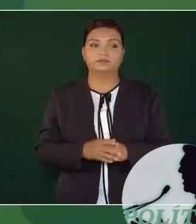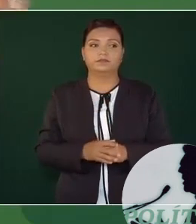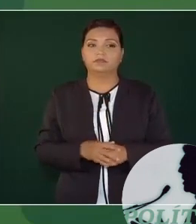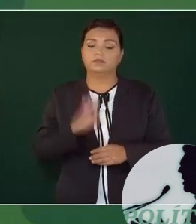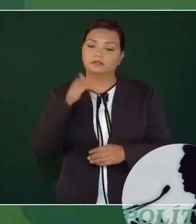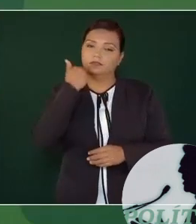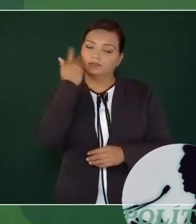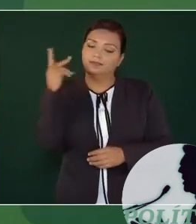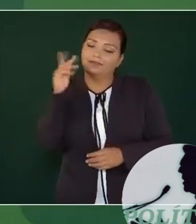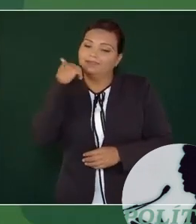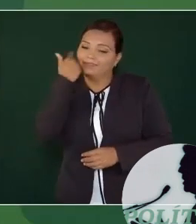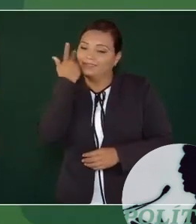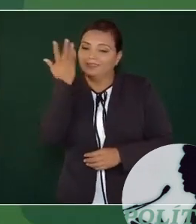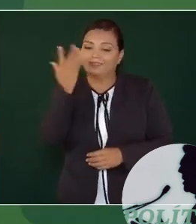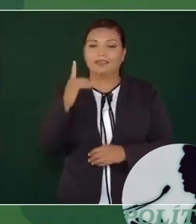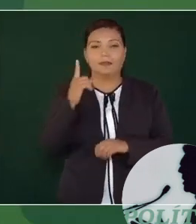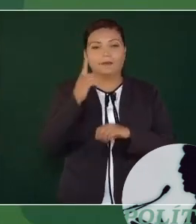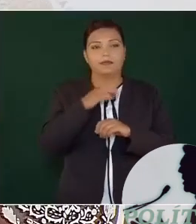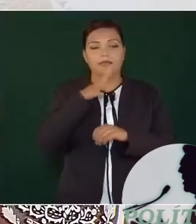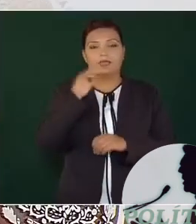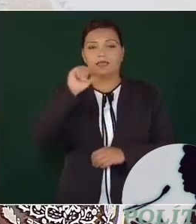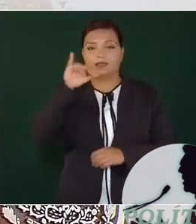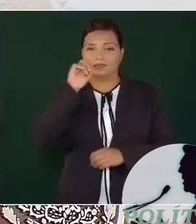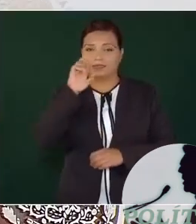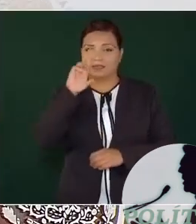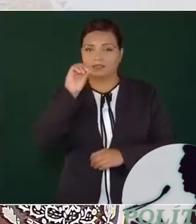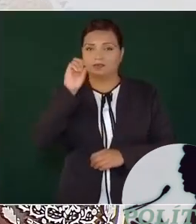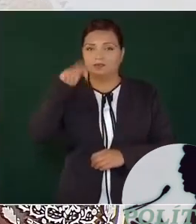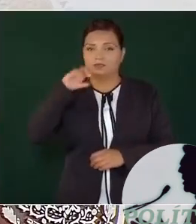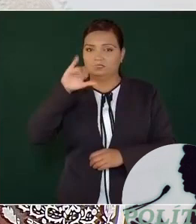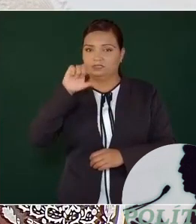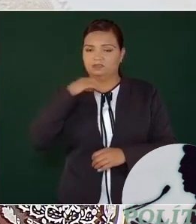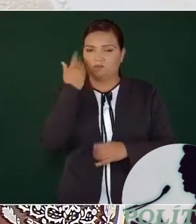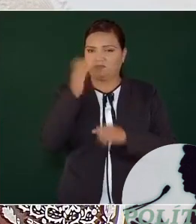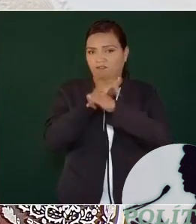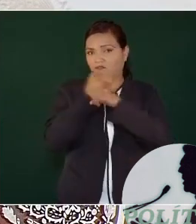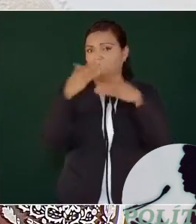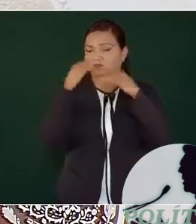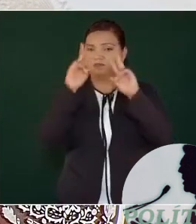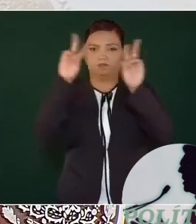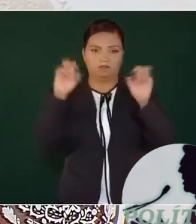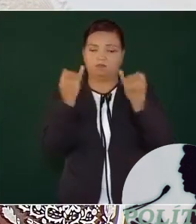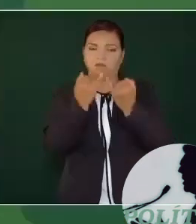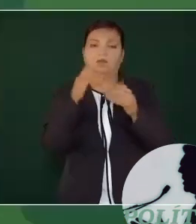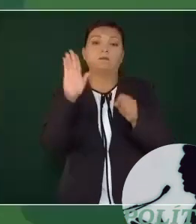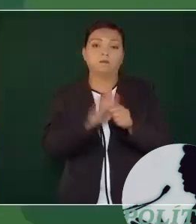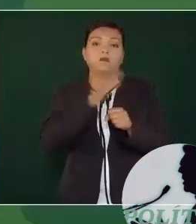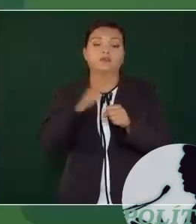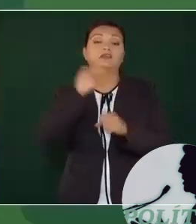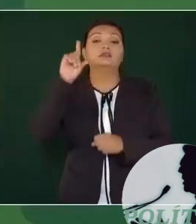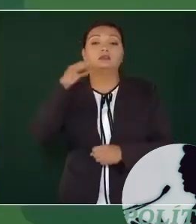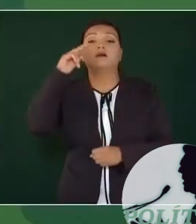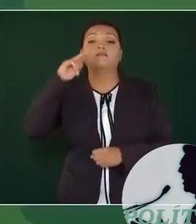Yo quiero que Alejandro Encinas informe sobre esto, porque sí